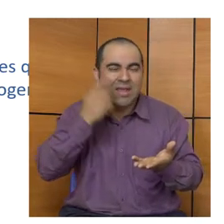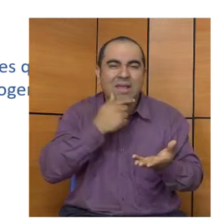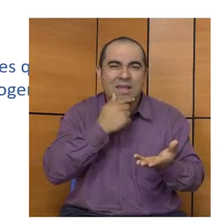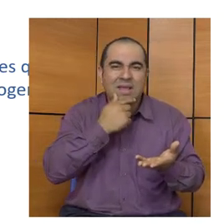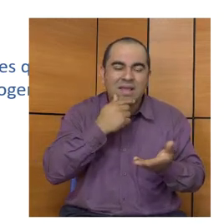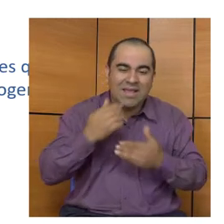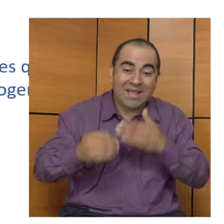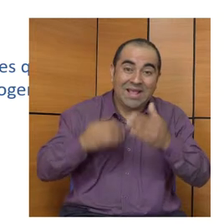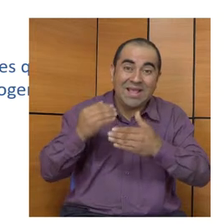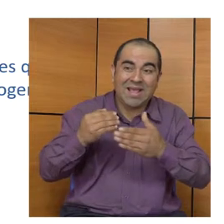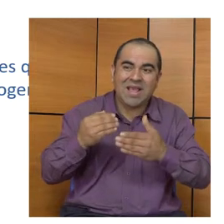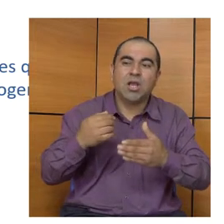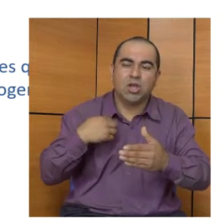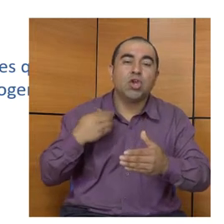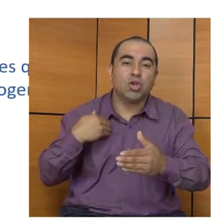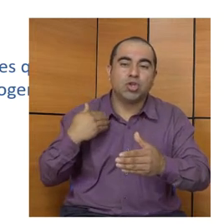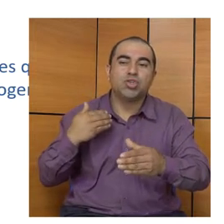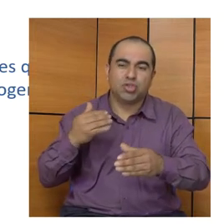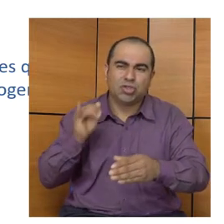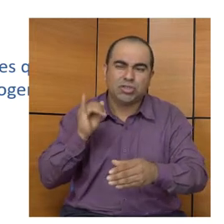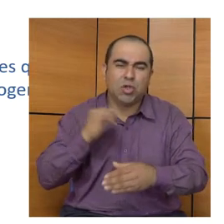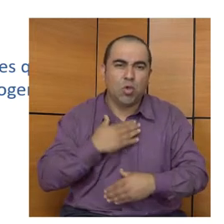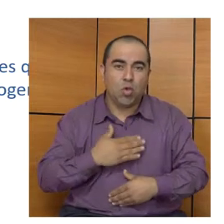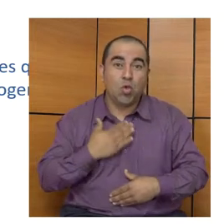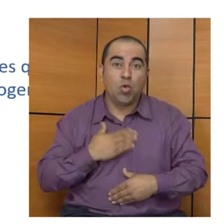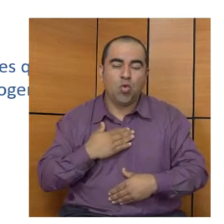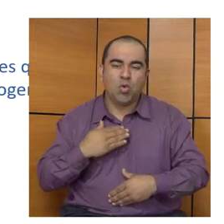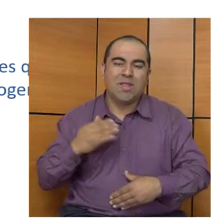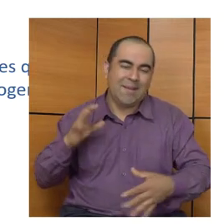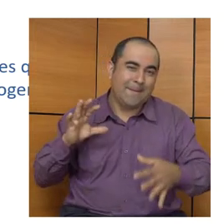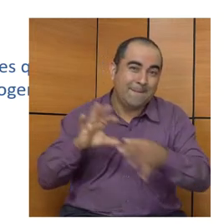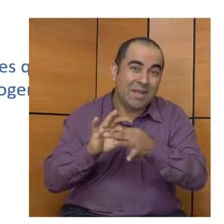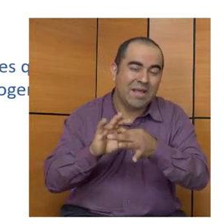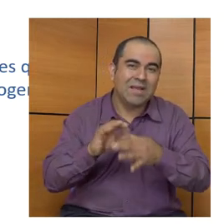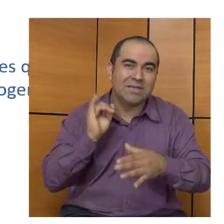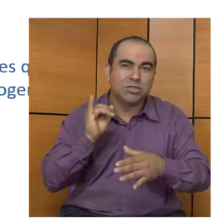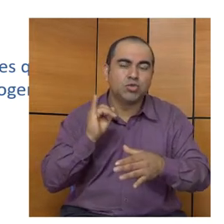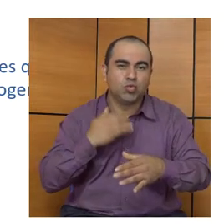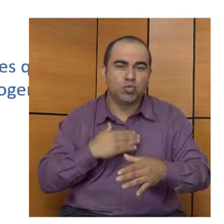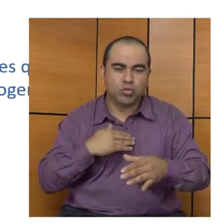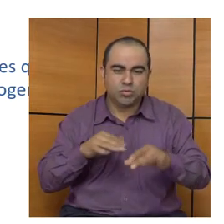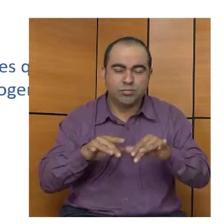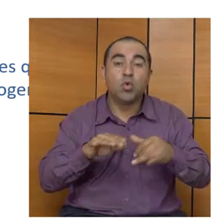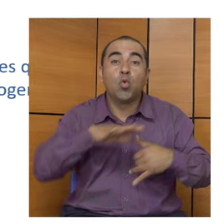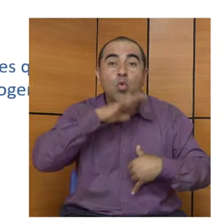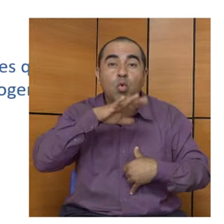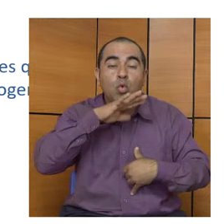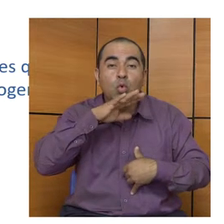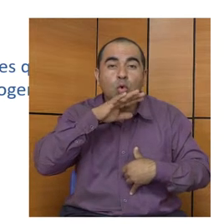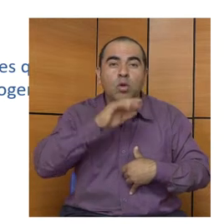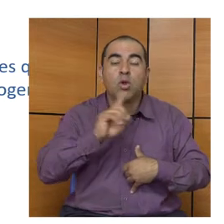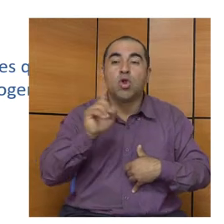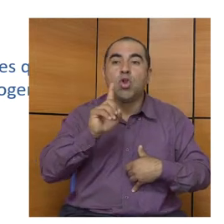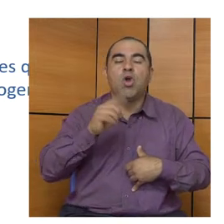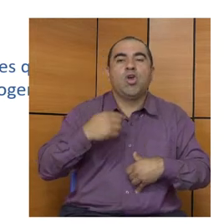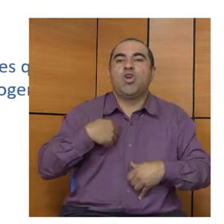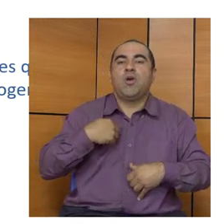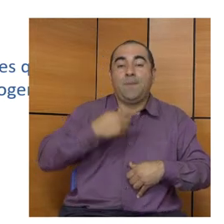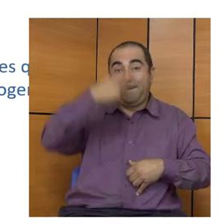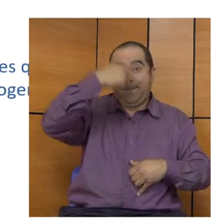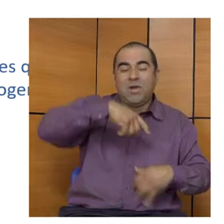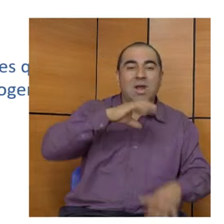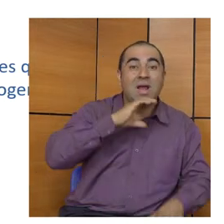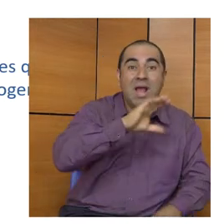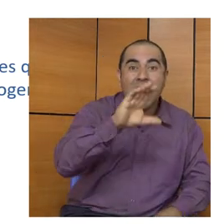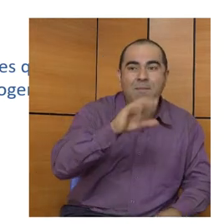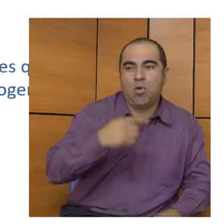accedía a estos servicios electrónicos. Es decir, la conclusión es que no se trata de vivir en el campo, no se trata de